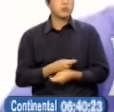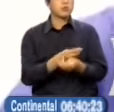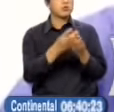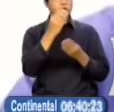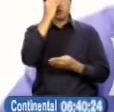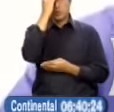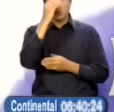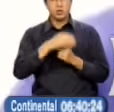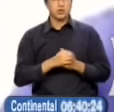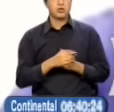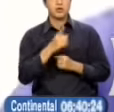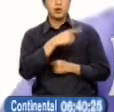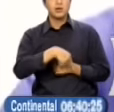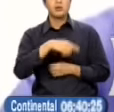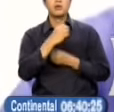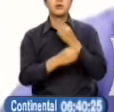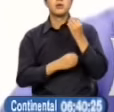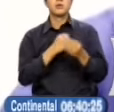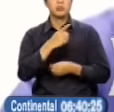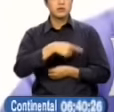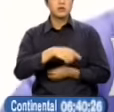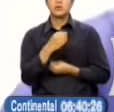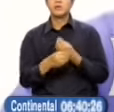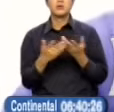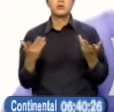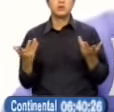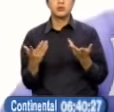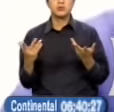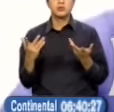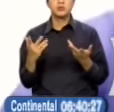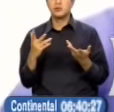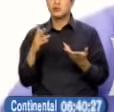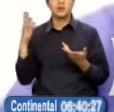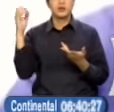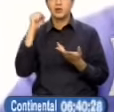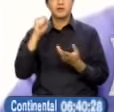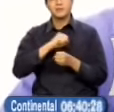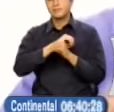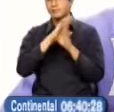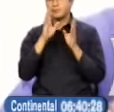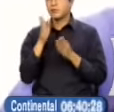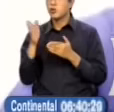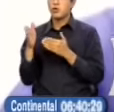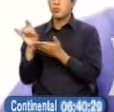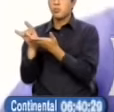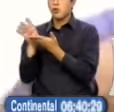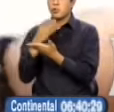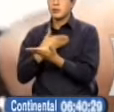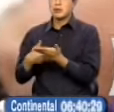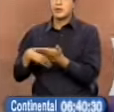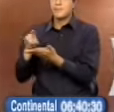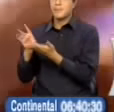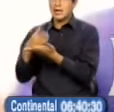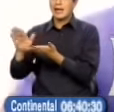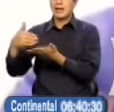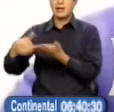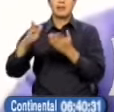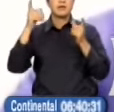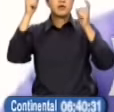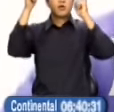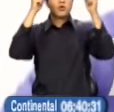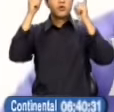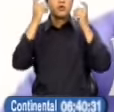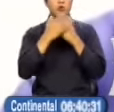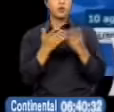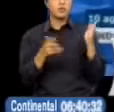derrocar al gobierno al partido de los trabajadores con un objetivo muy claro que desde volver a retomar el control del país para privatizar